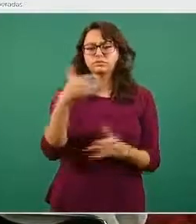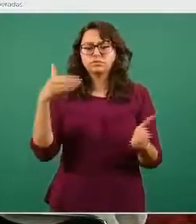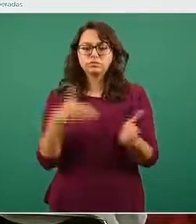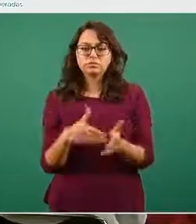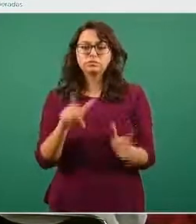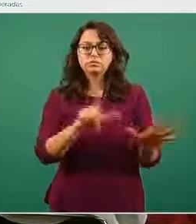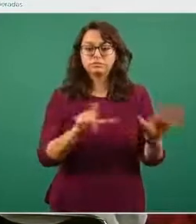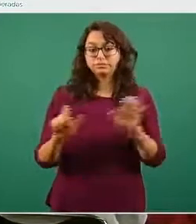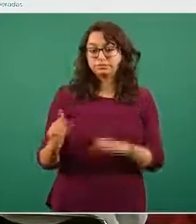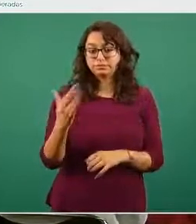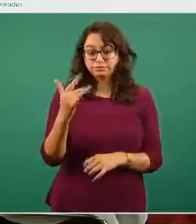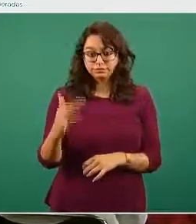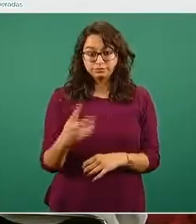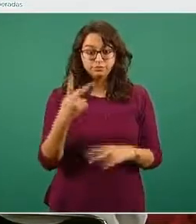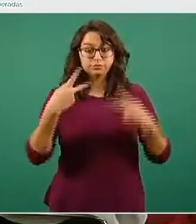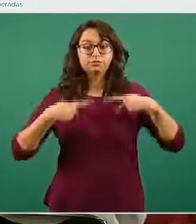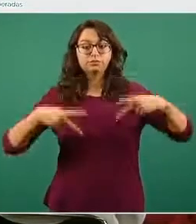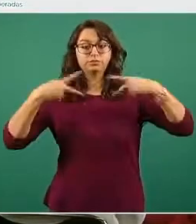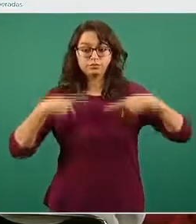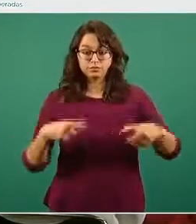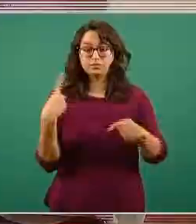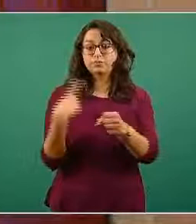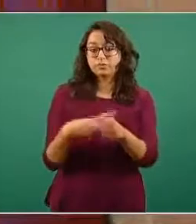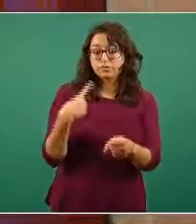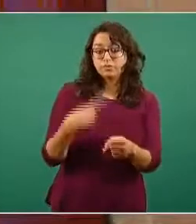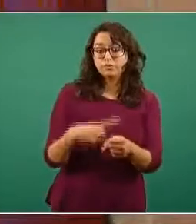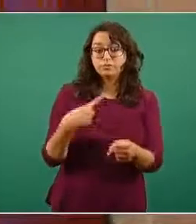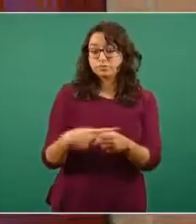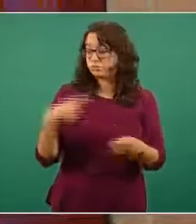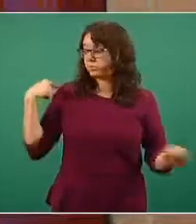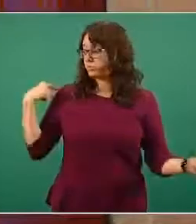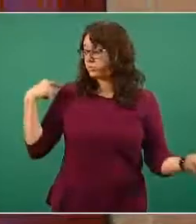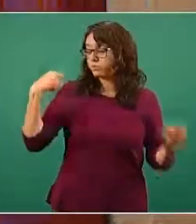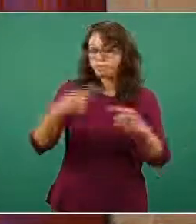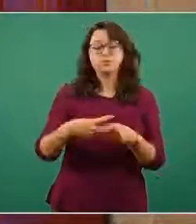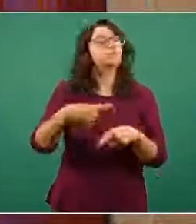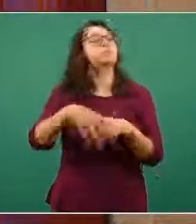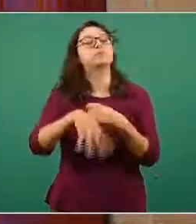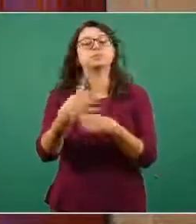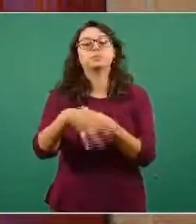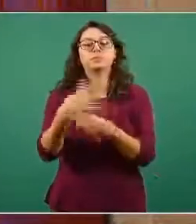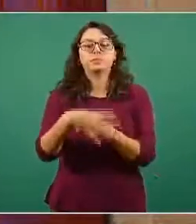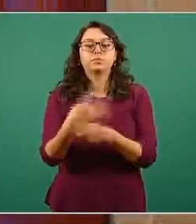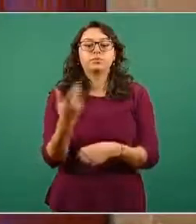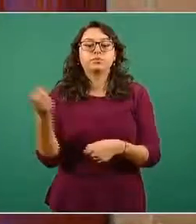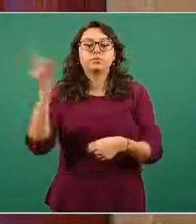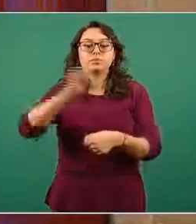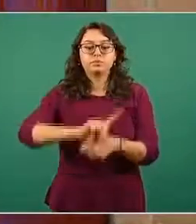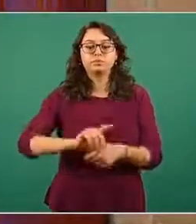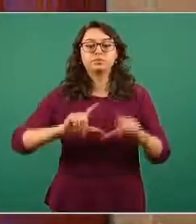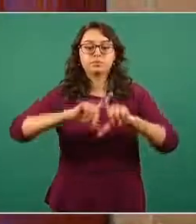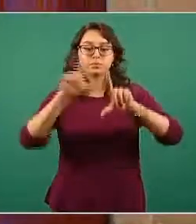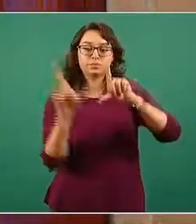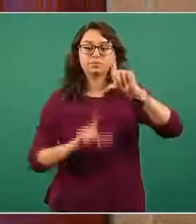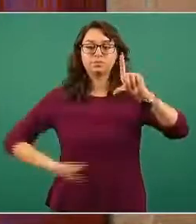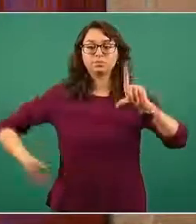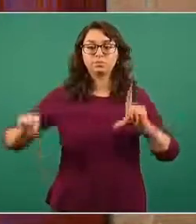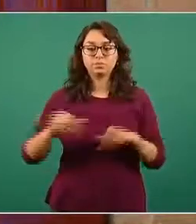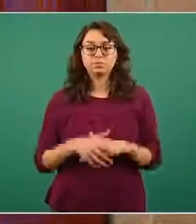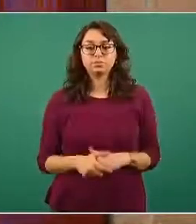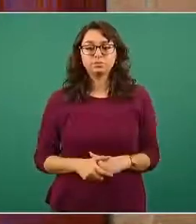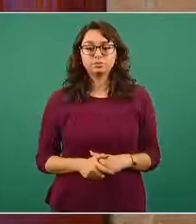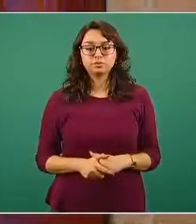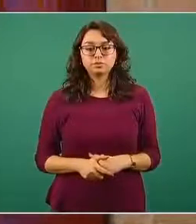106.752 personas que habrían enfermado en los últimos 14 días, obviamente en todo el territorio